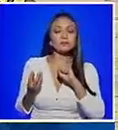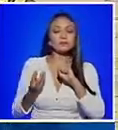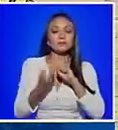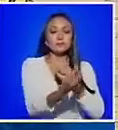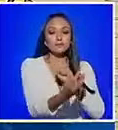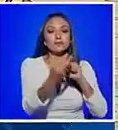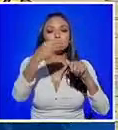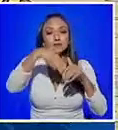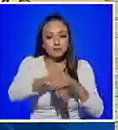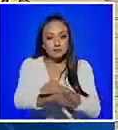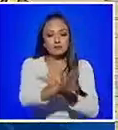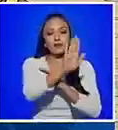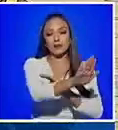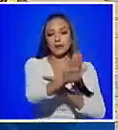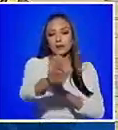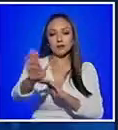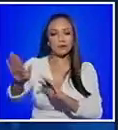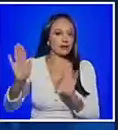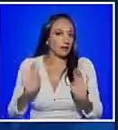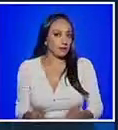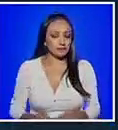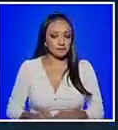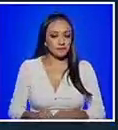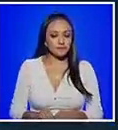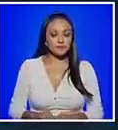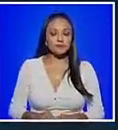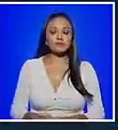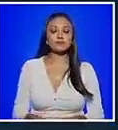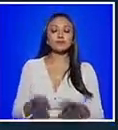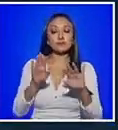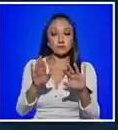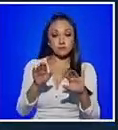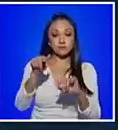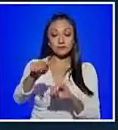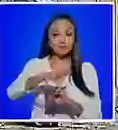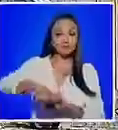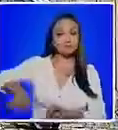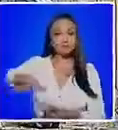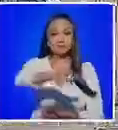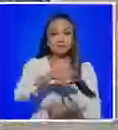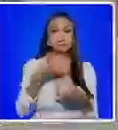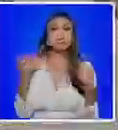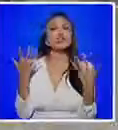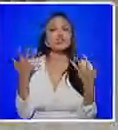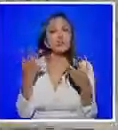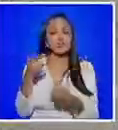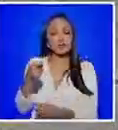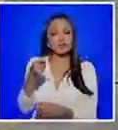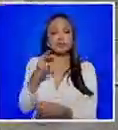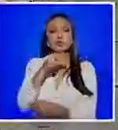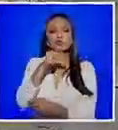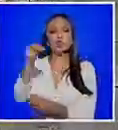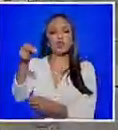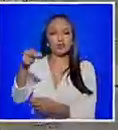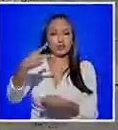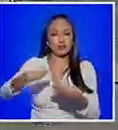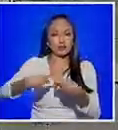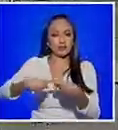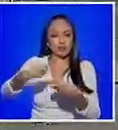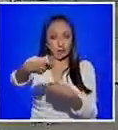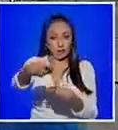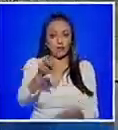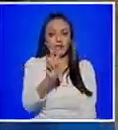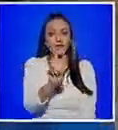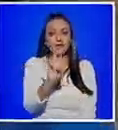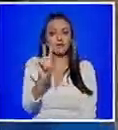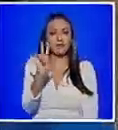e ingresan a las diferentes celdas. Ubicado en las calles de Isaac Albeniz y Manuel Luis Arzaburo, el centro funciona desde hace